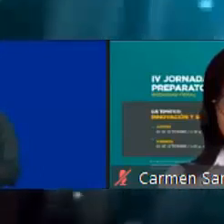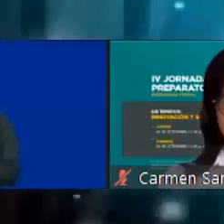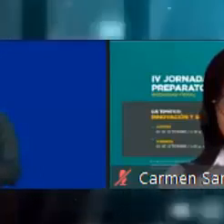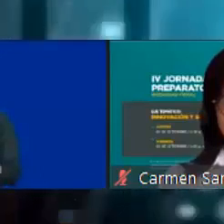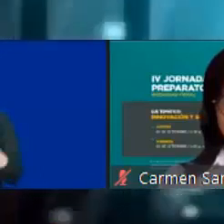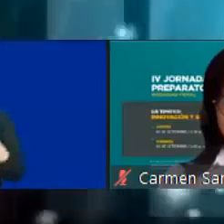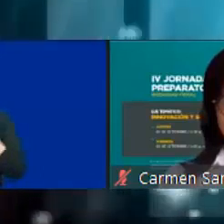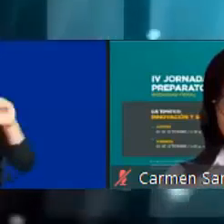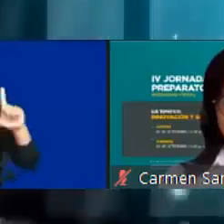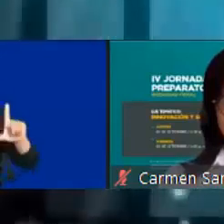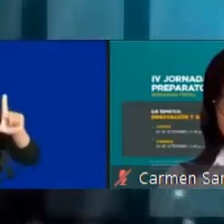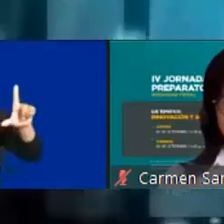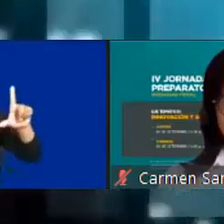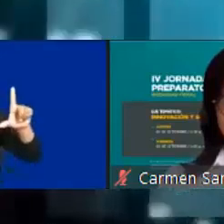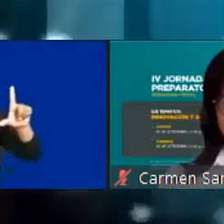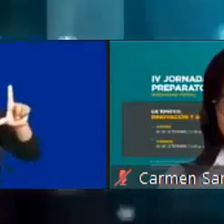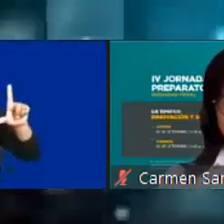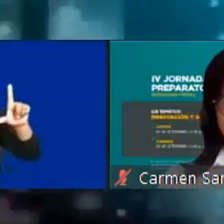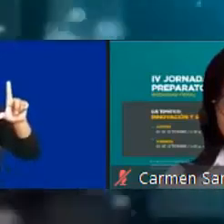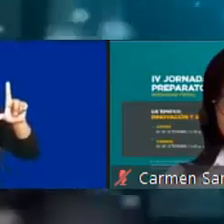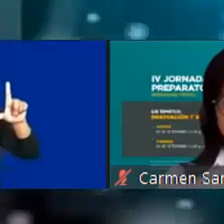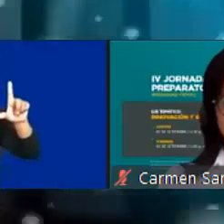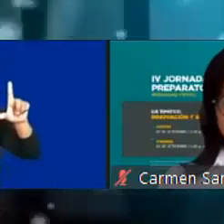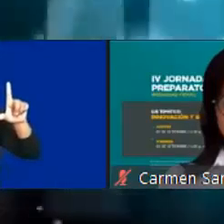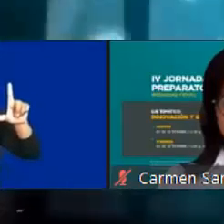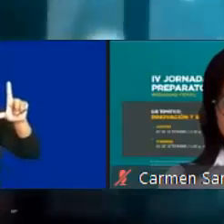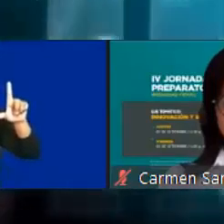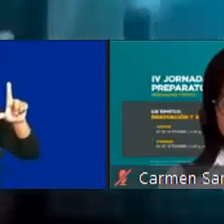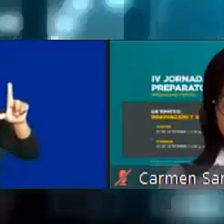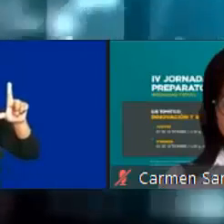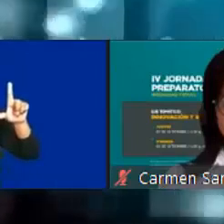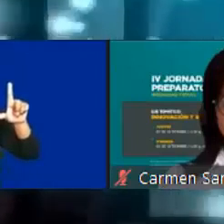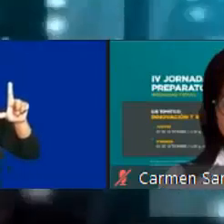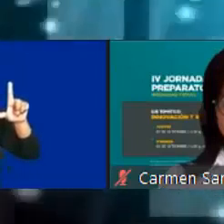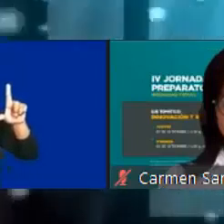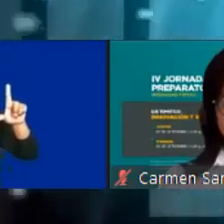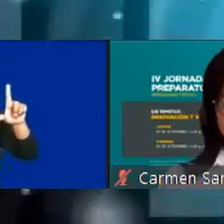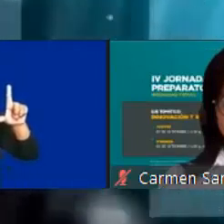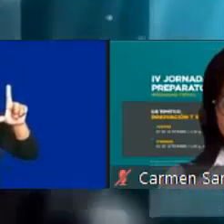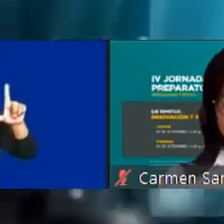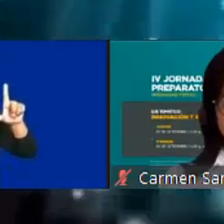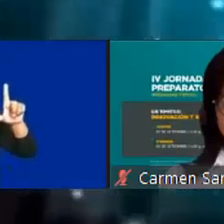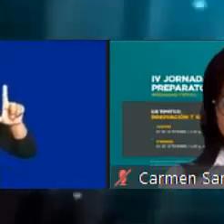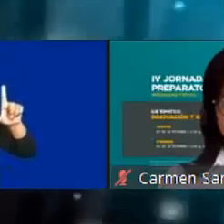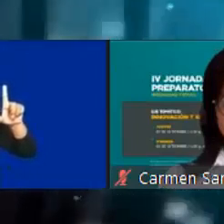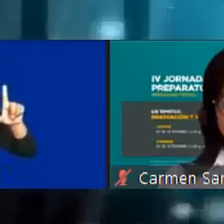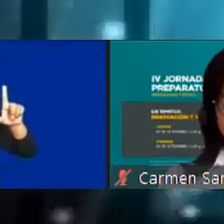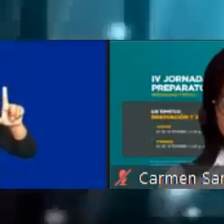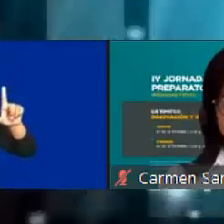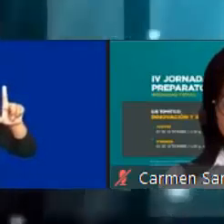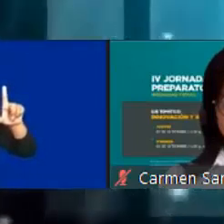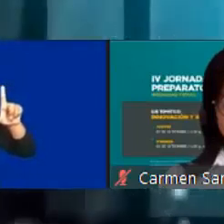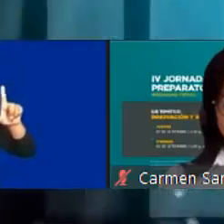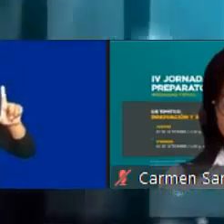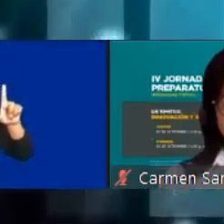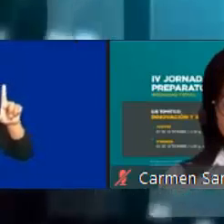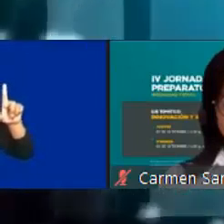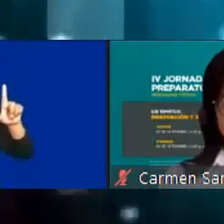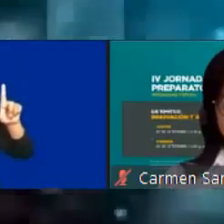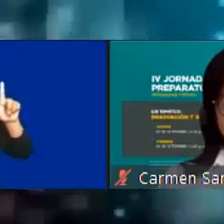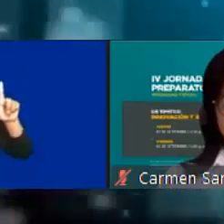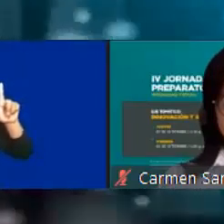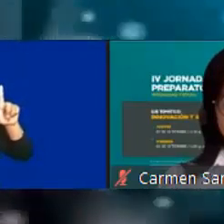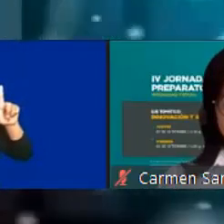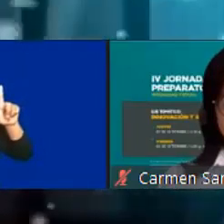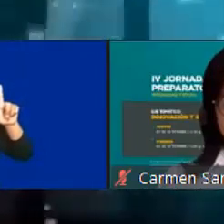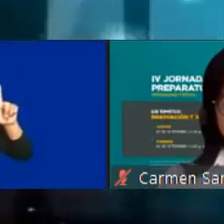para el certificado literal automático, este certificado va a poder ser, cuando